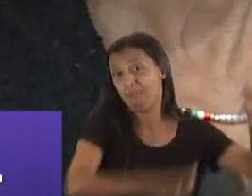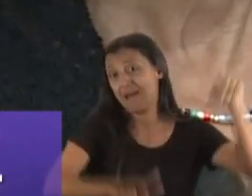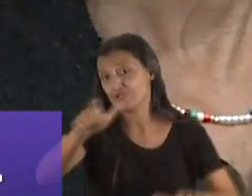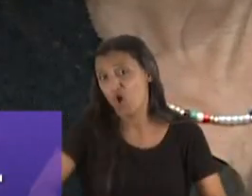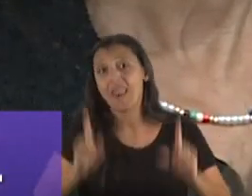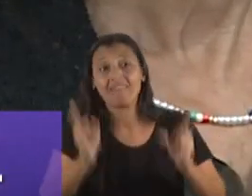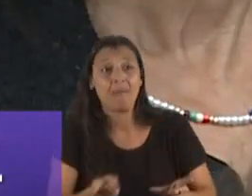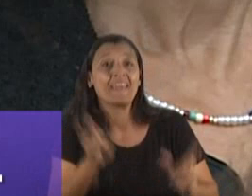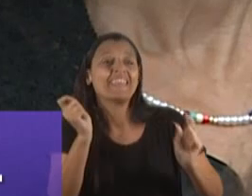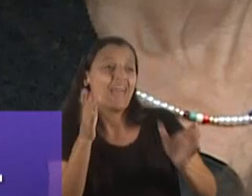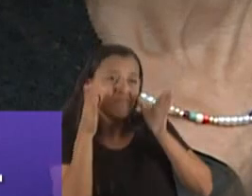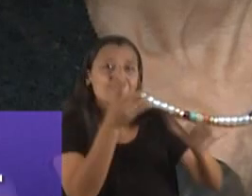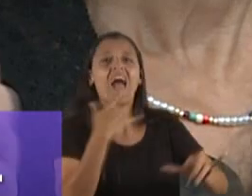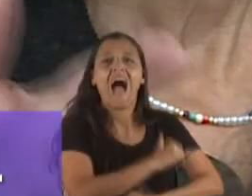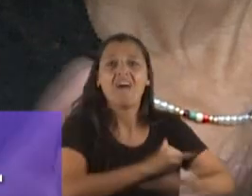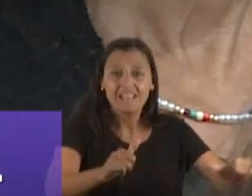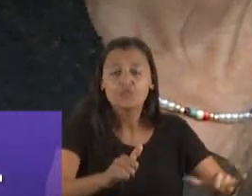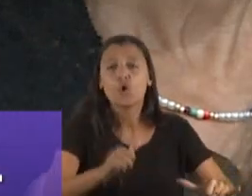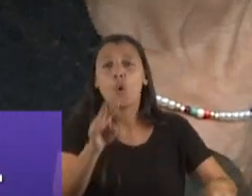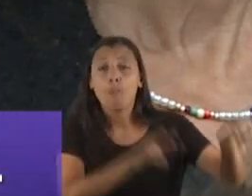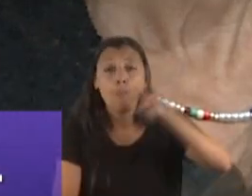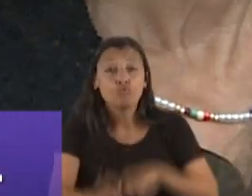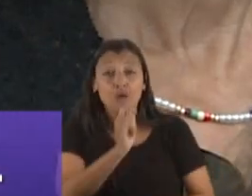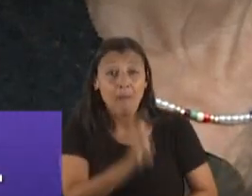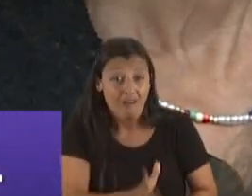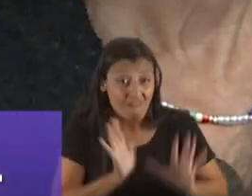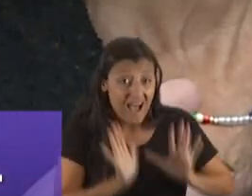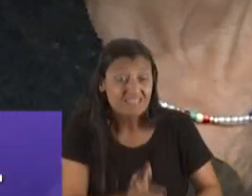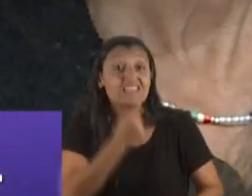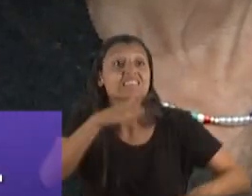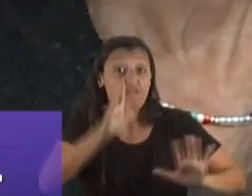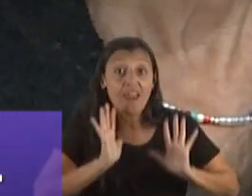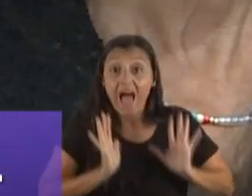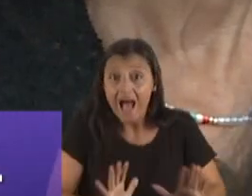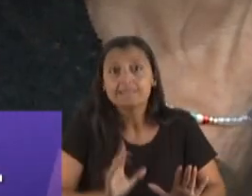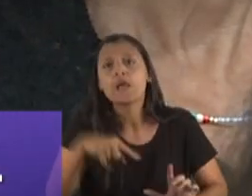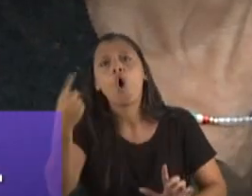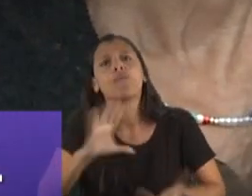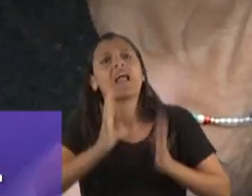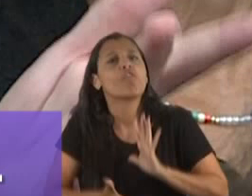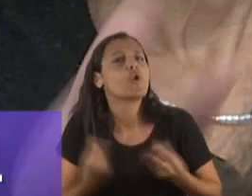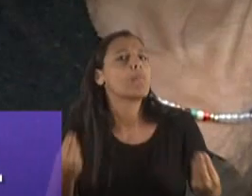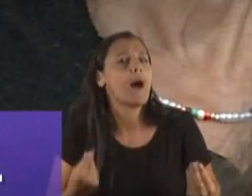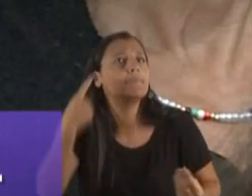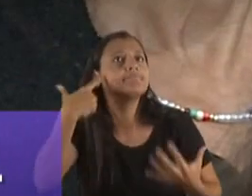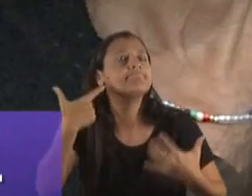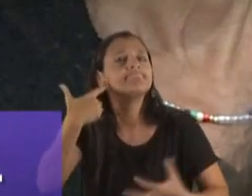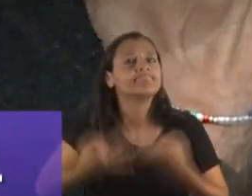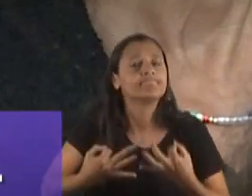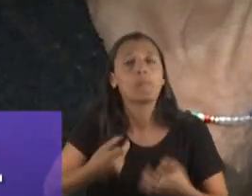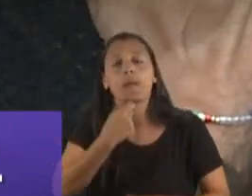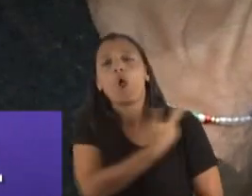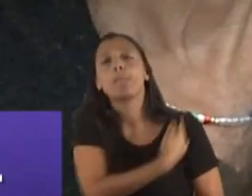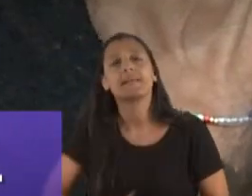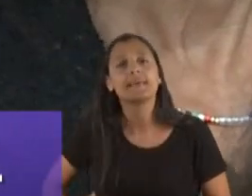cuales se quiere referir, si es en caso afirmativo, ¿qué otras medidas se evalúan? Si, por ejemplo, el presidente tiene pensado